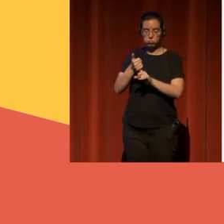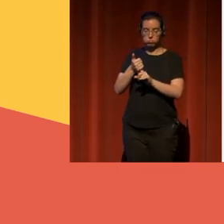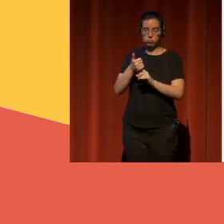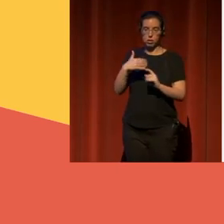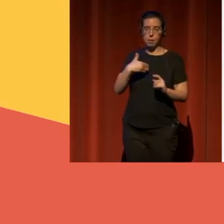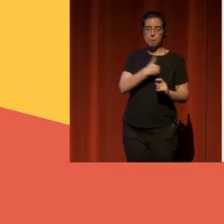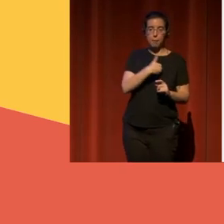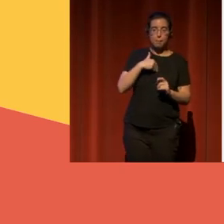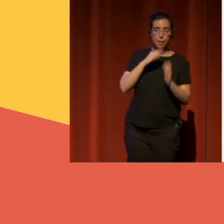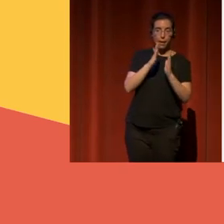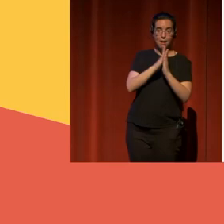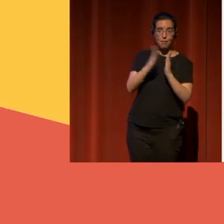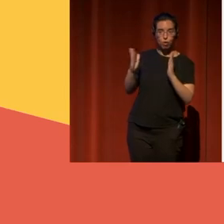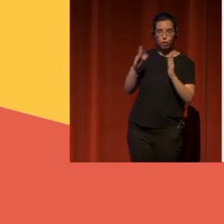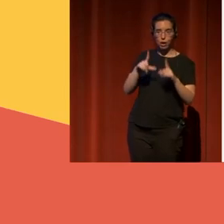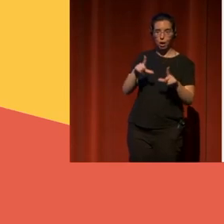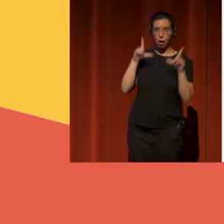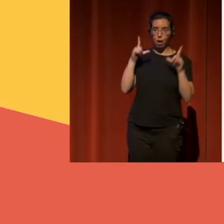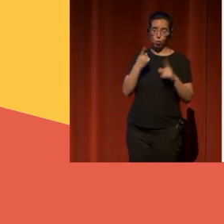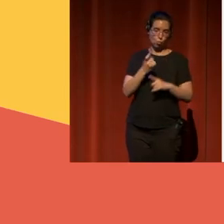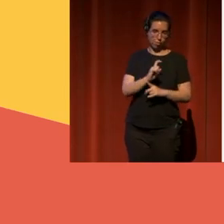necesariamente protagonista.